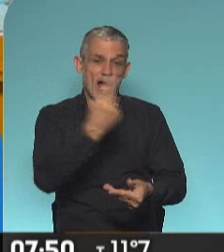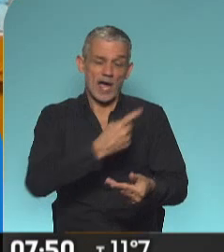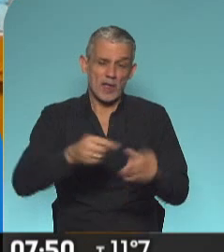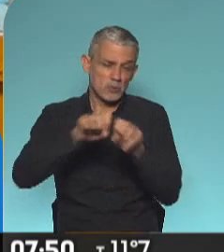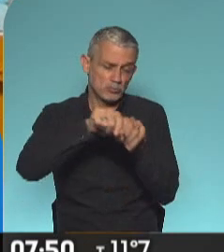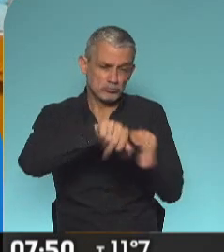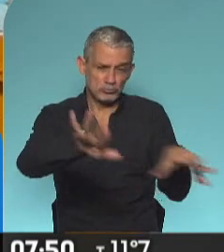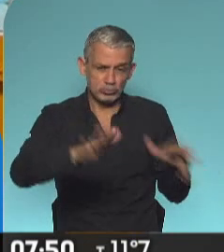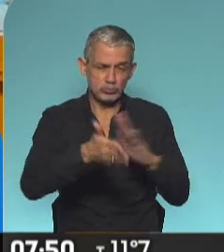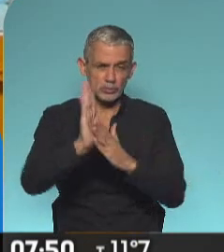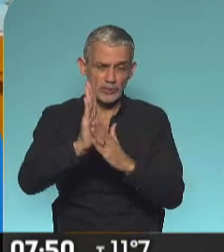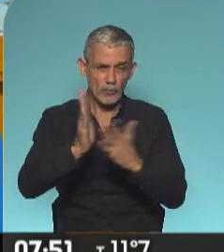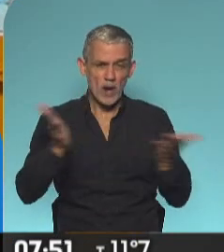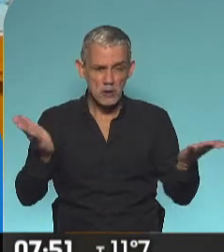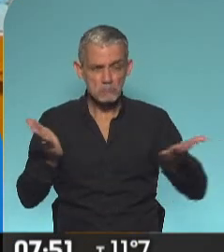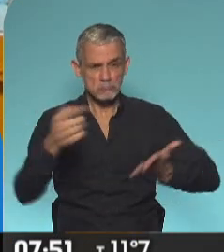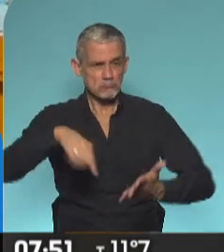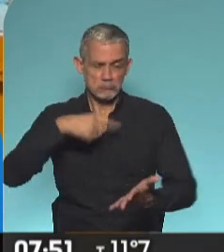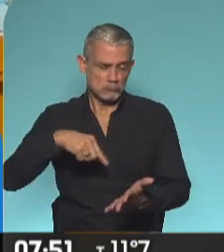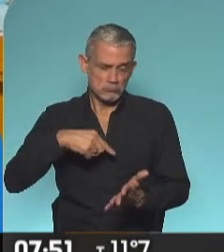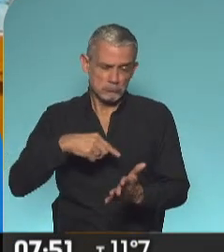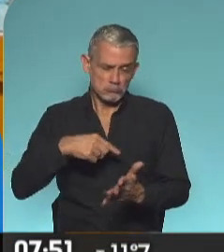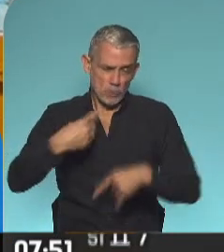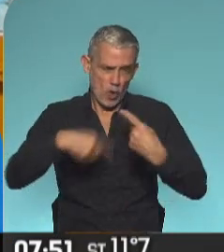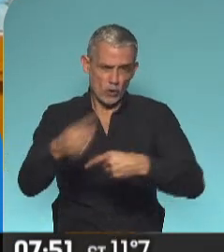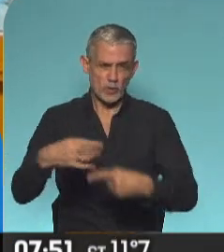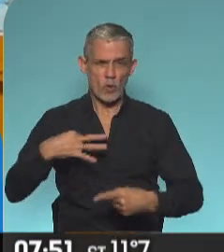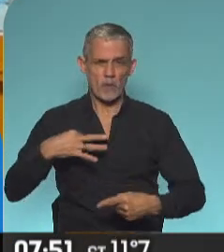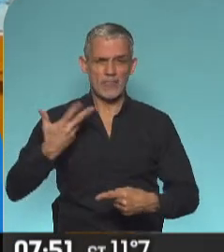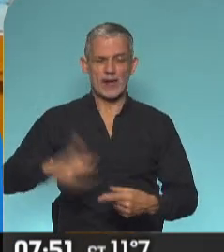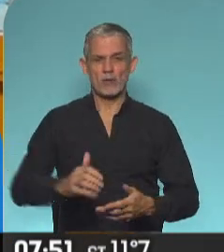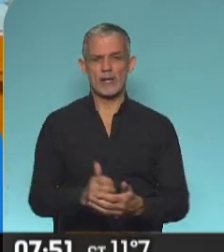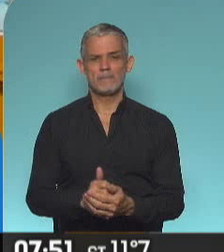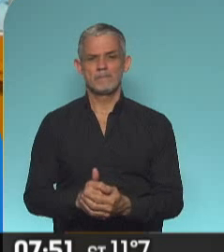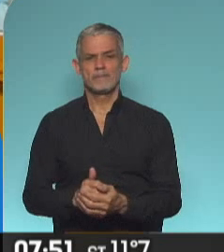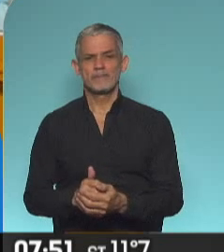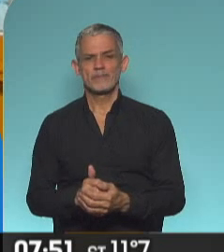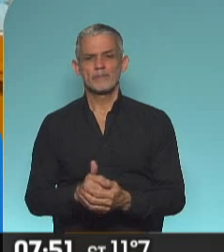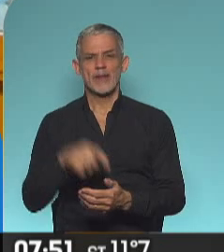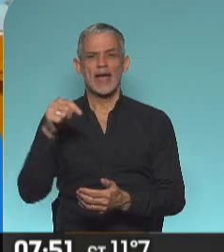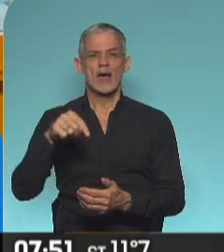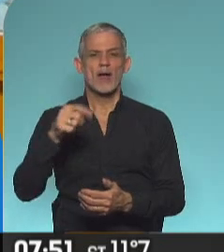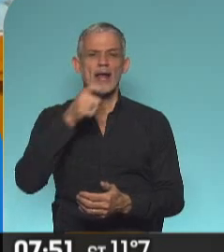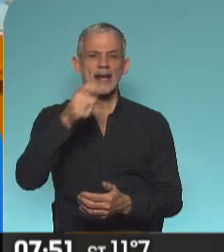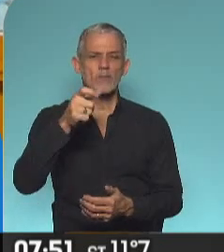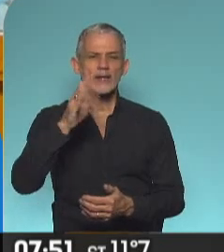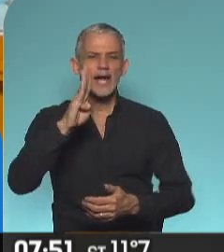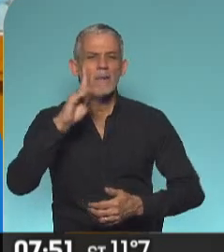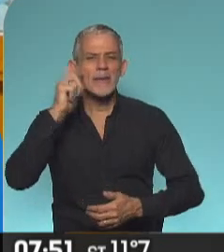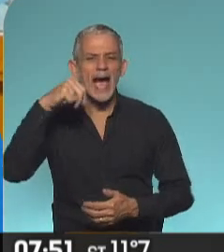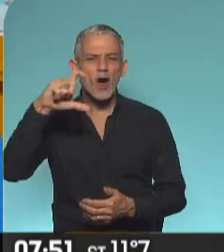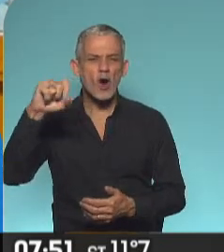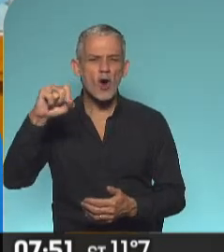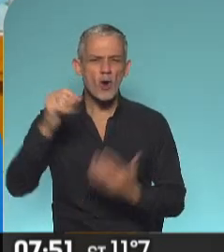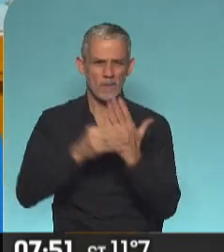y continuamos con nuestra vida de la gestión. La palabra o la respuesta de Bianco, por favor, si es tan amable, sí, en relación a la pregunta